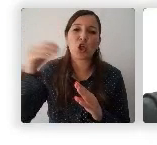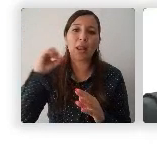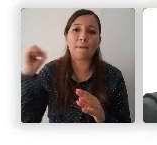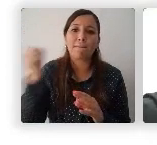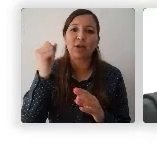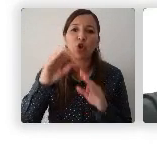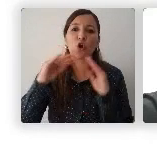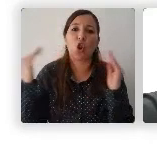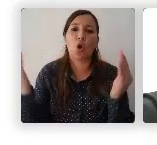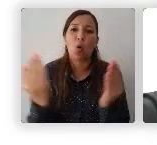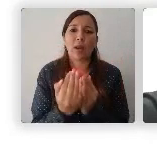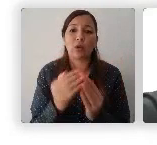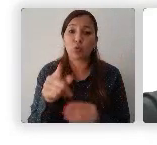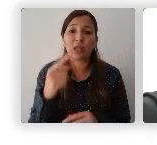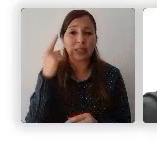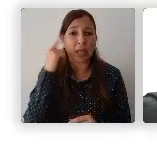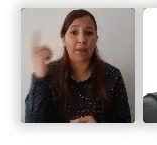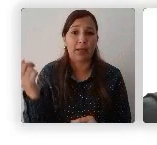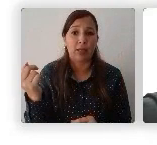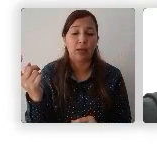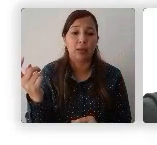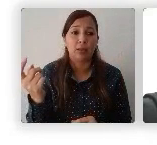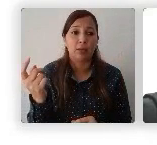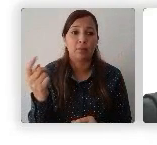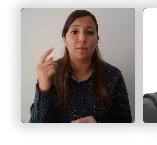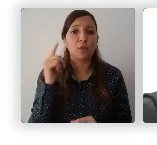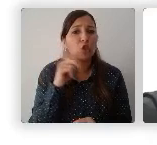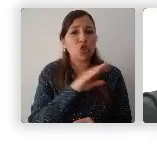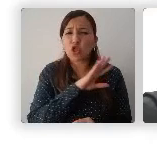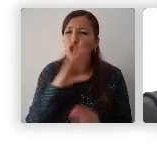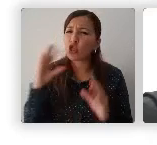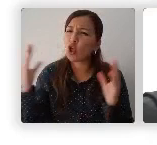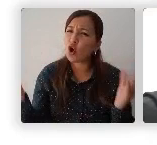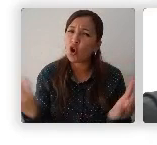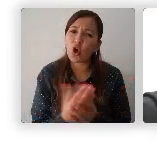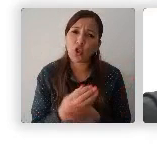también claro lo siguiente, ¿no? En los emprendimientos,